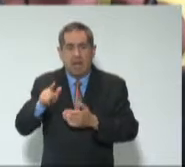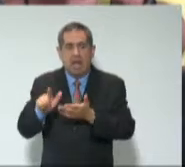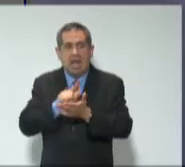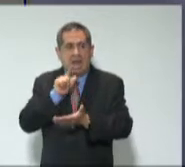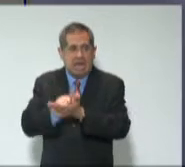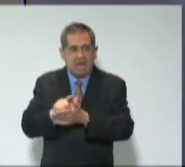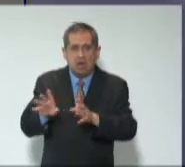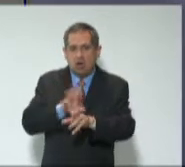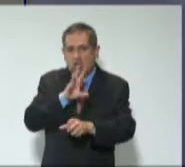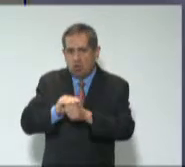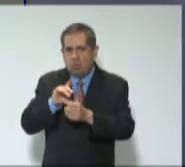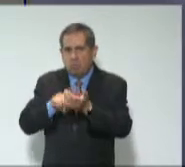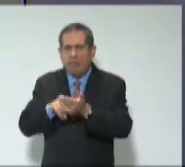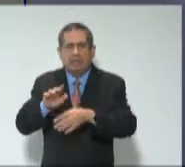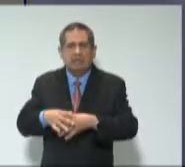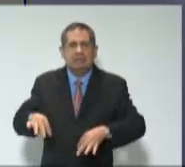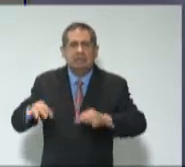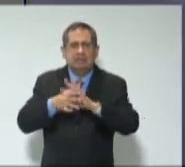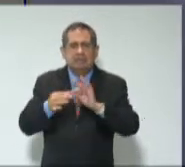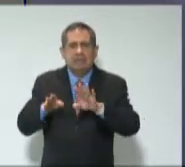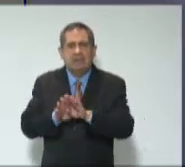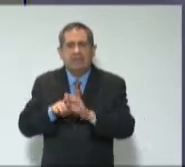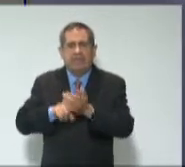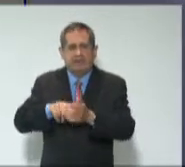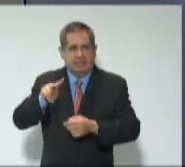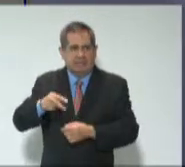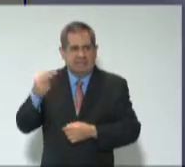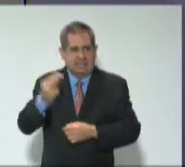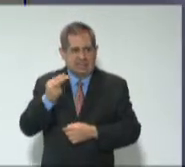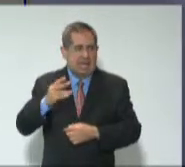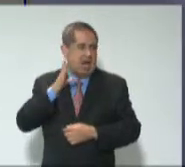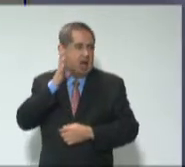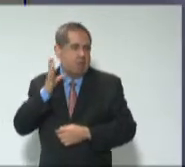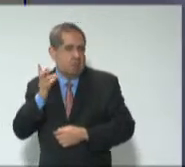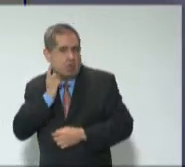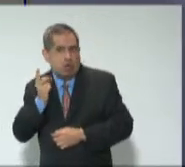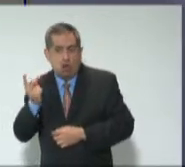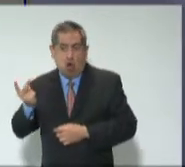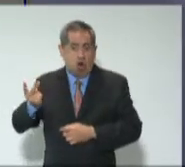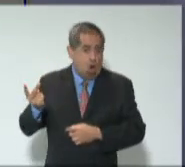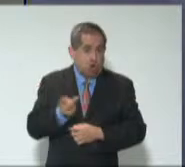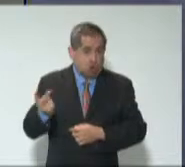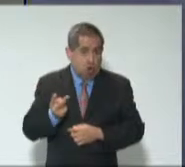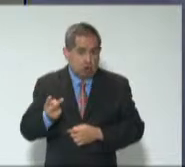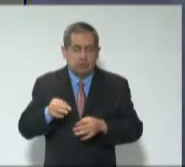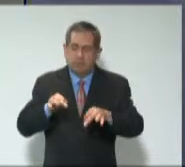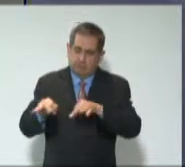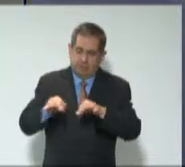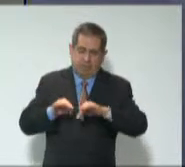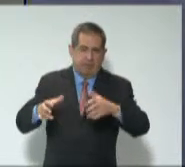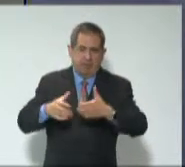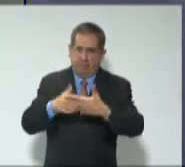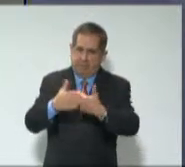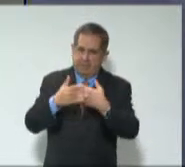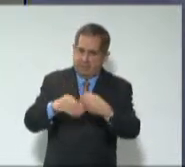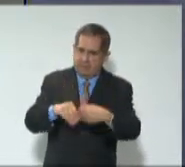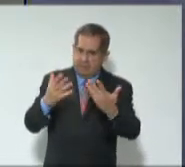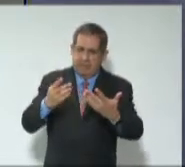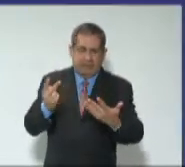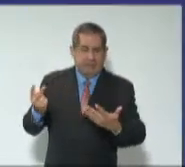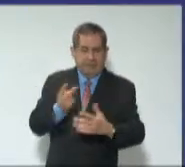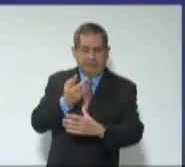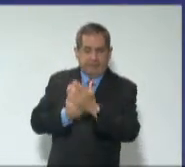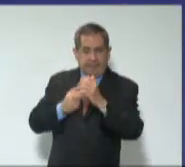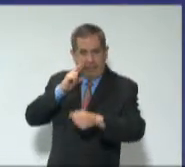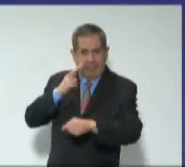reforma cristalice se necesita que ambas cámaras realicen su trabajo y pueda finalmente